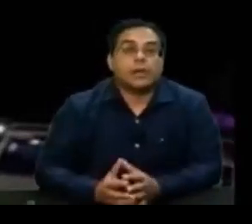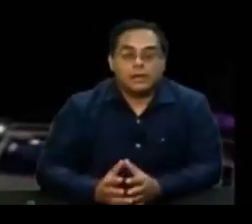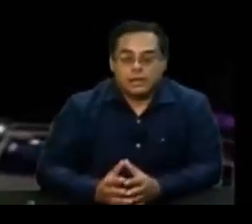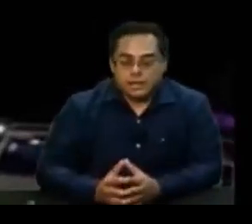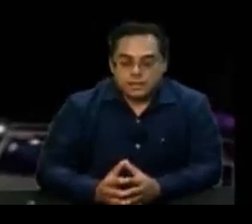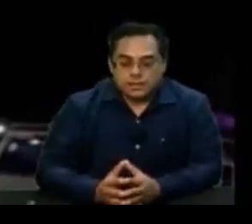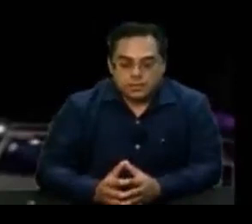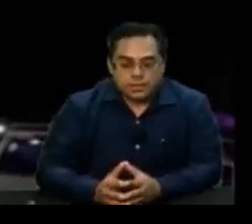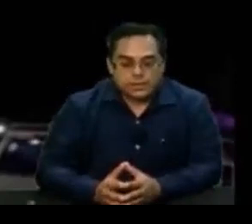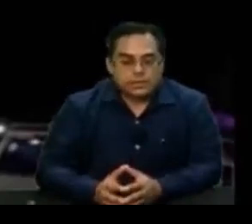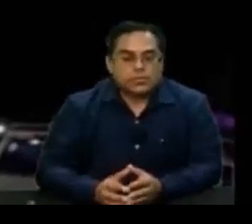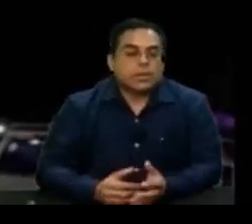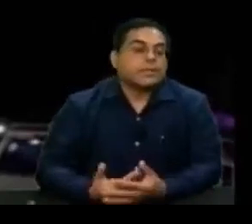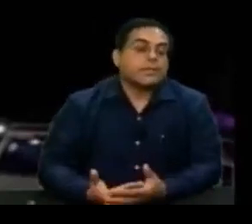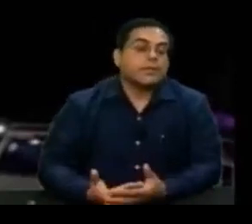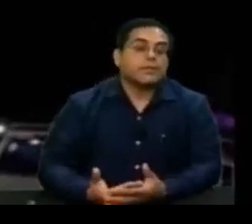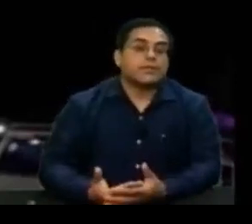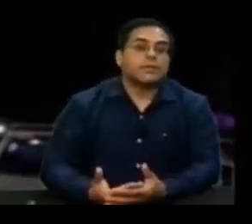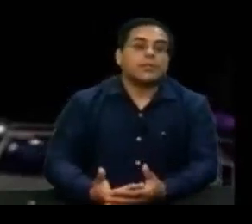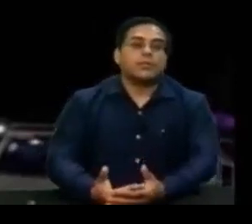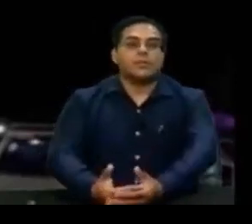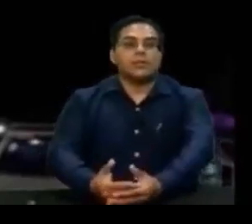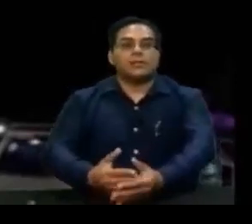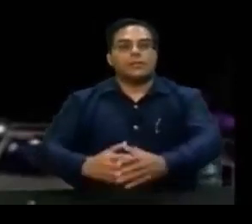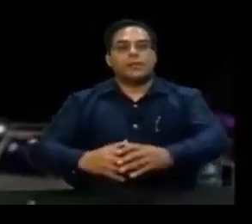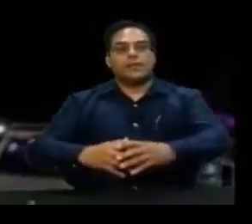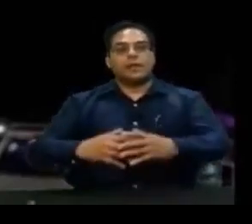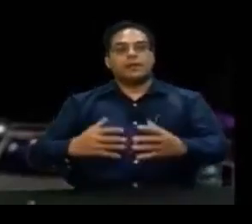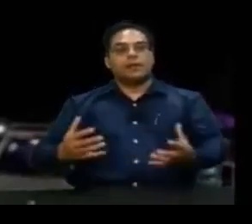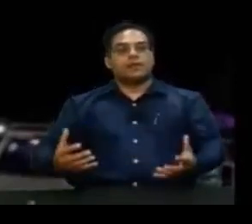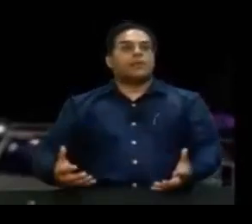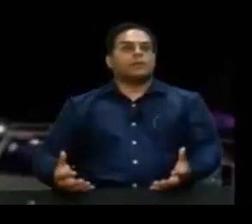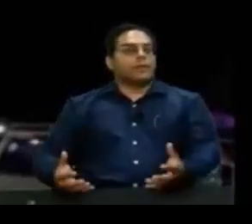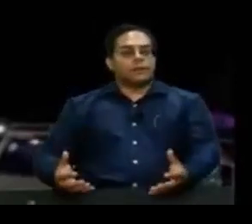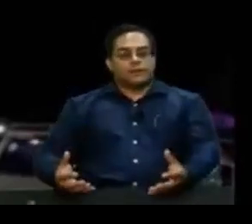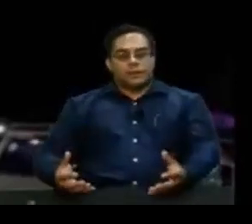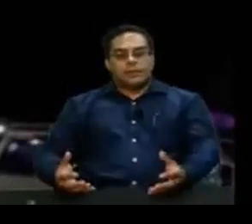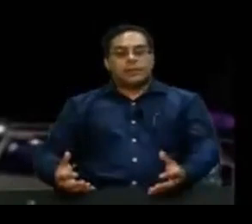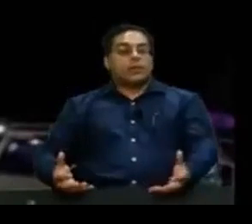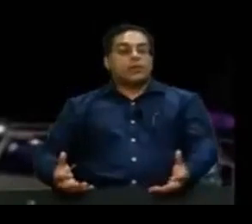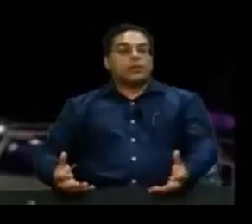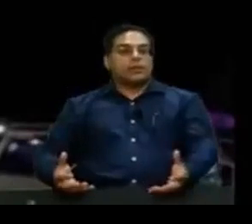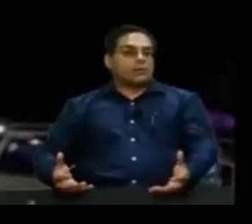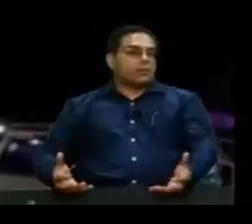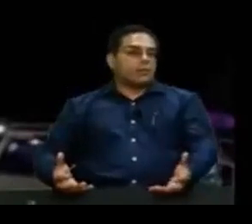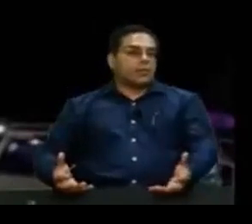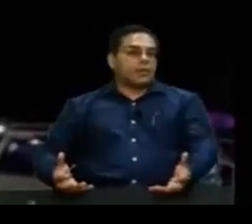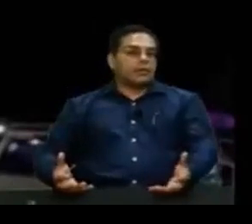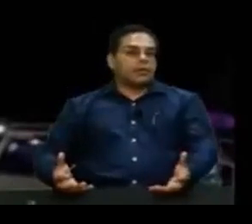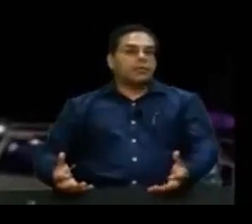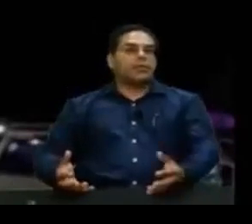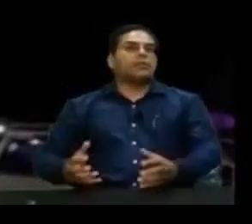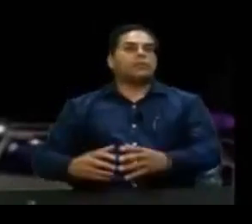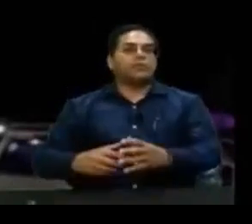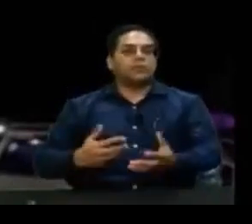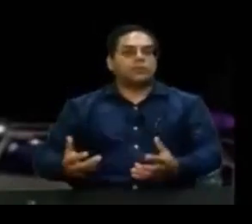tal, resulta que se estudiaba desde 1932 y había una respuesta metabólica, la respuesta metabólica al trauma,